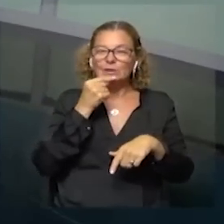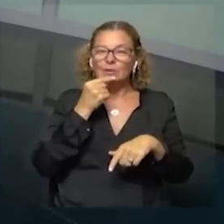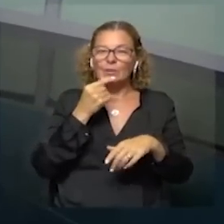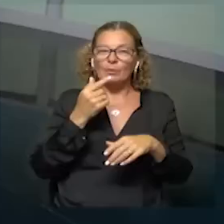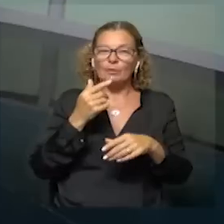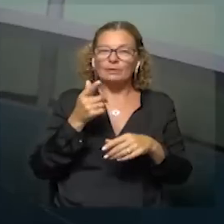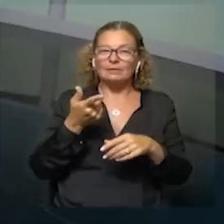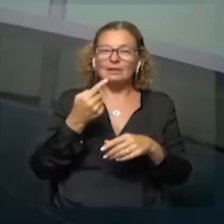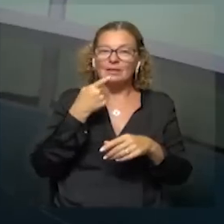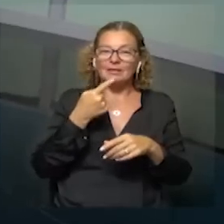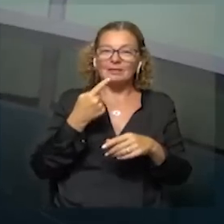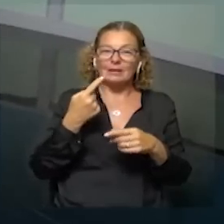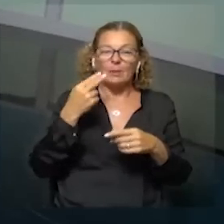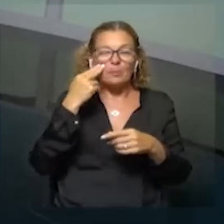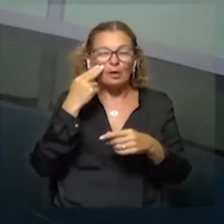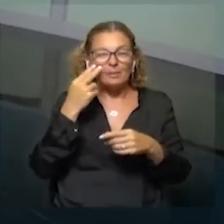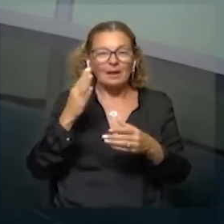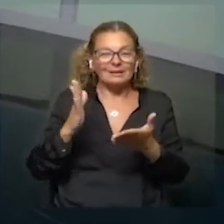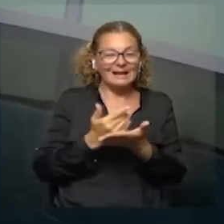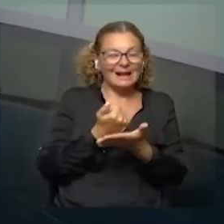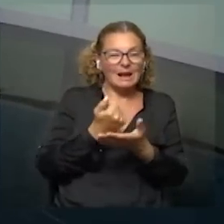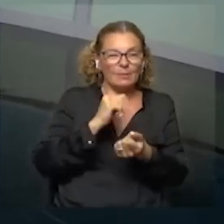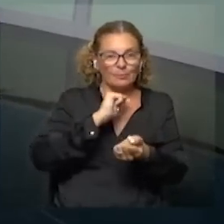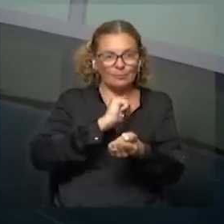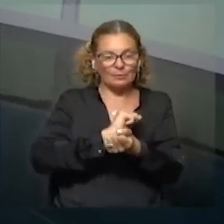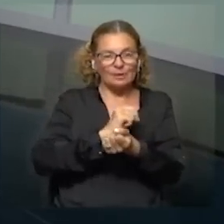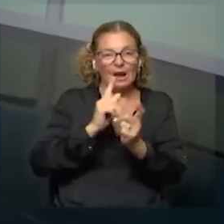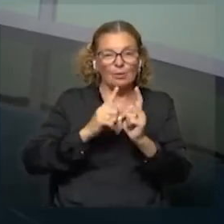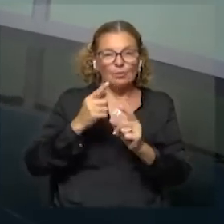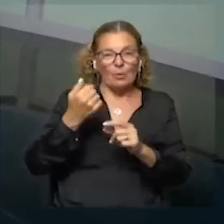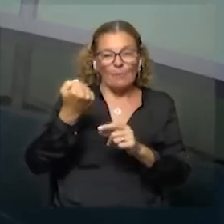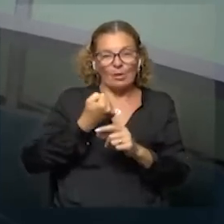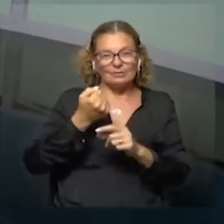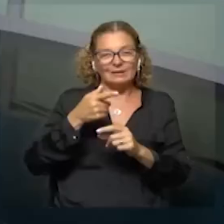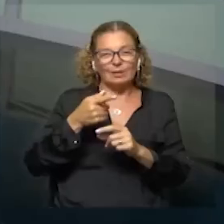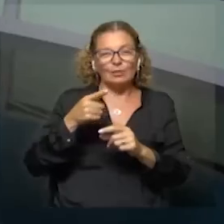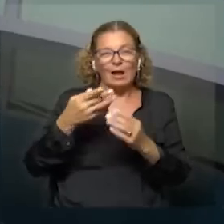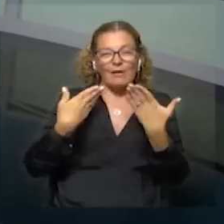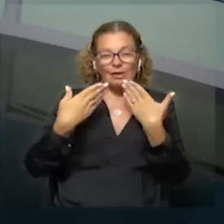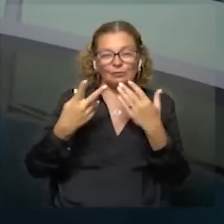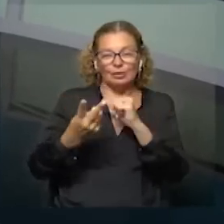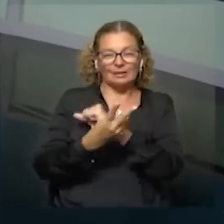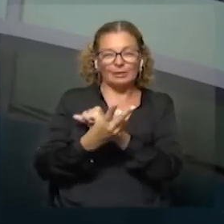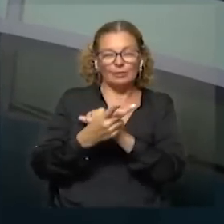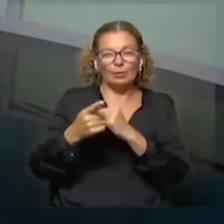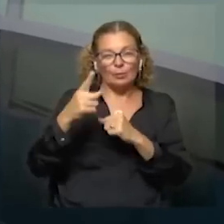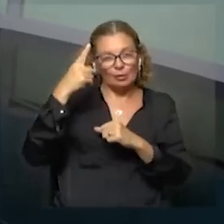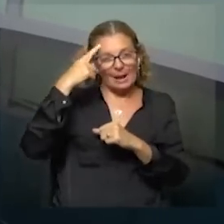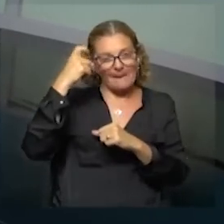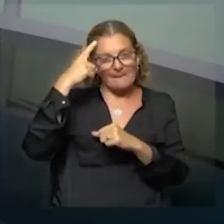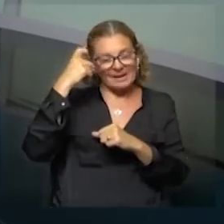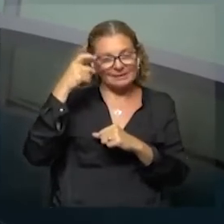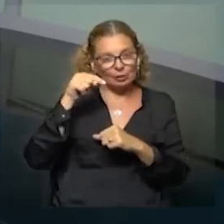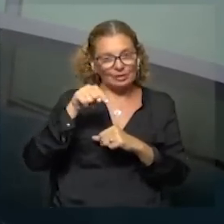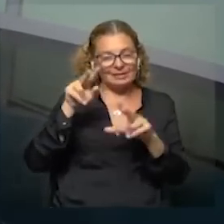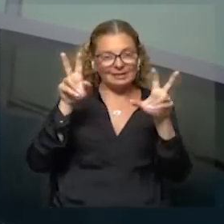el objetivo de combatir los delitos y también de prevenir algunos homicidios Hoy estaremos hablando de seguridad y estaremos hablando con un experto en